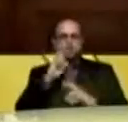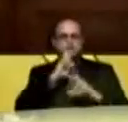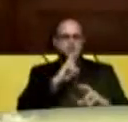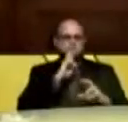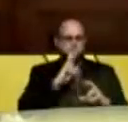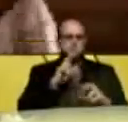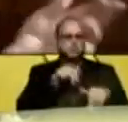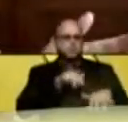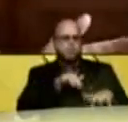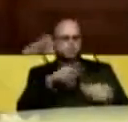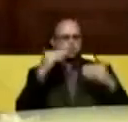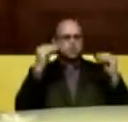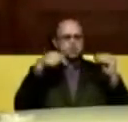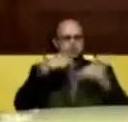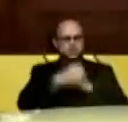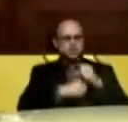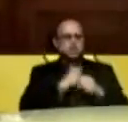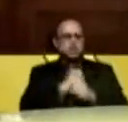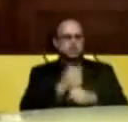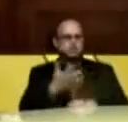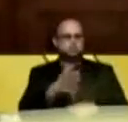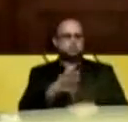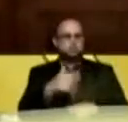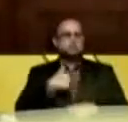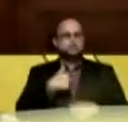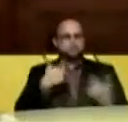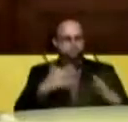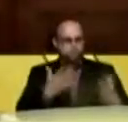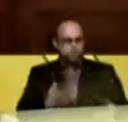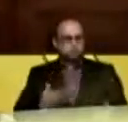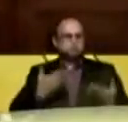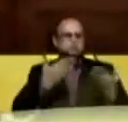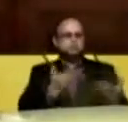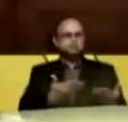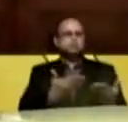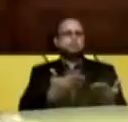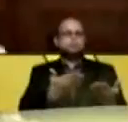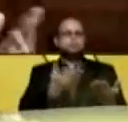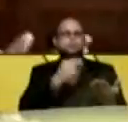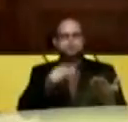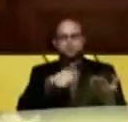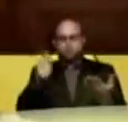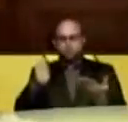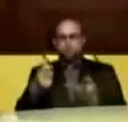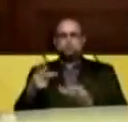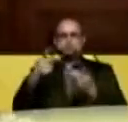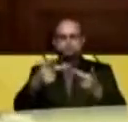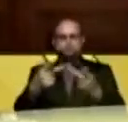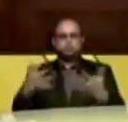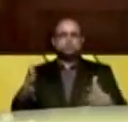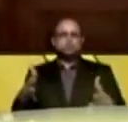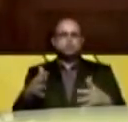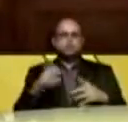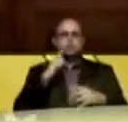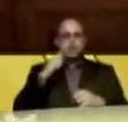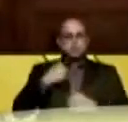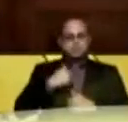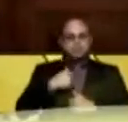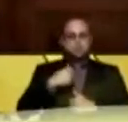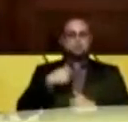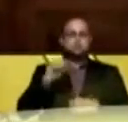de este año que yo hice una propuesta y los otros dos partes hicieron otra para mayo designe un comité de diálogo